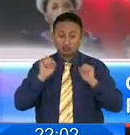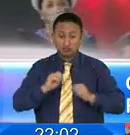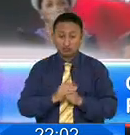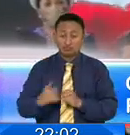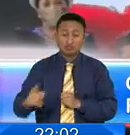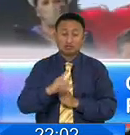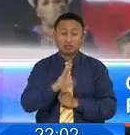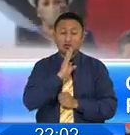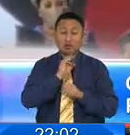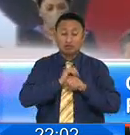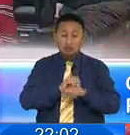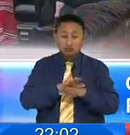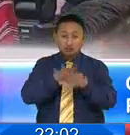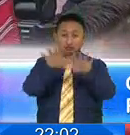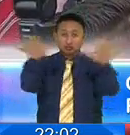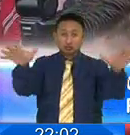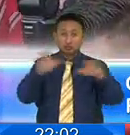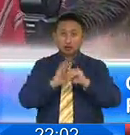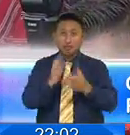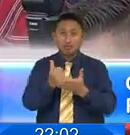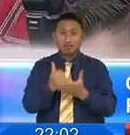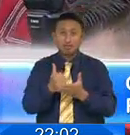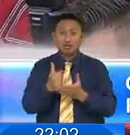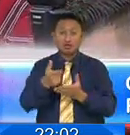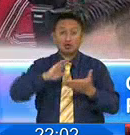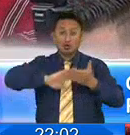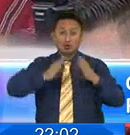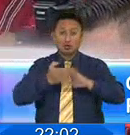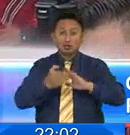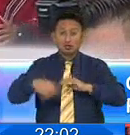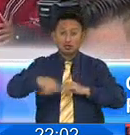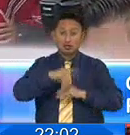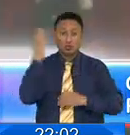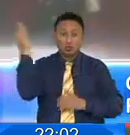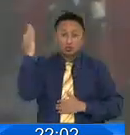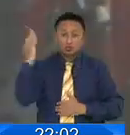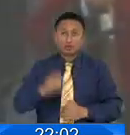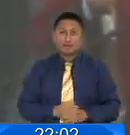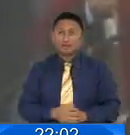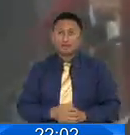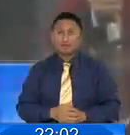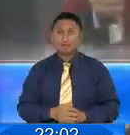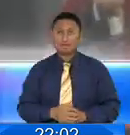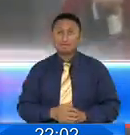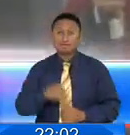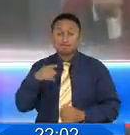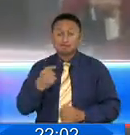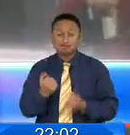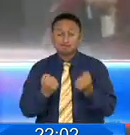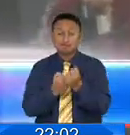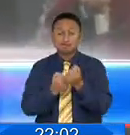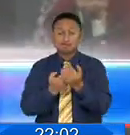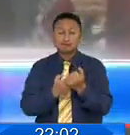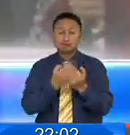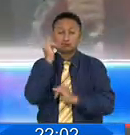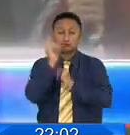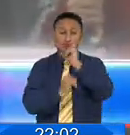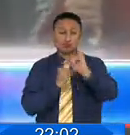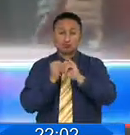sistemas de riego, que beneficiarán a varias comunidades de Tungurahua. Con el apoyo de recursos